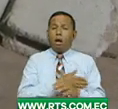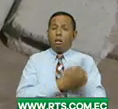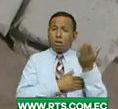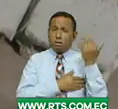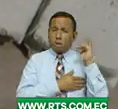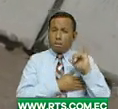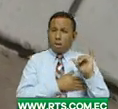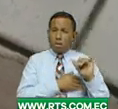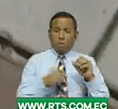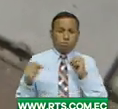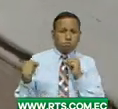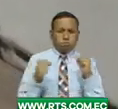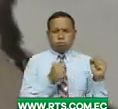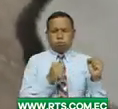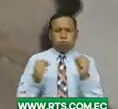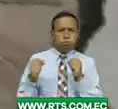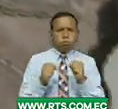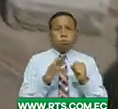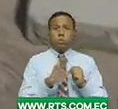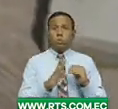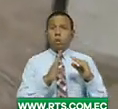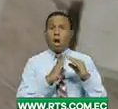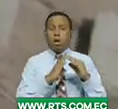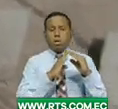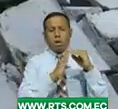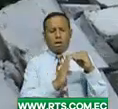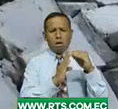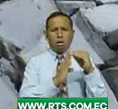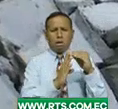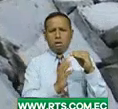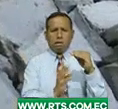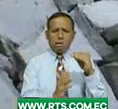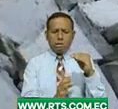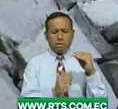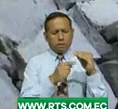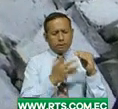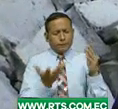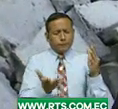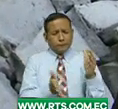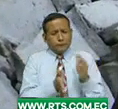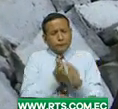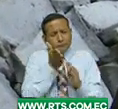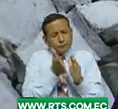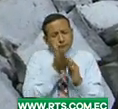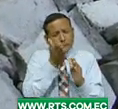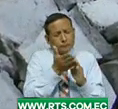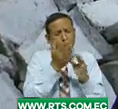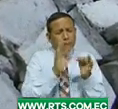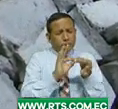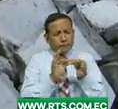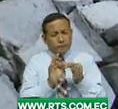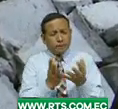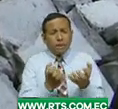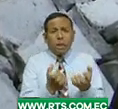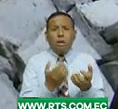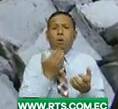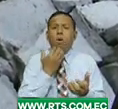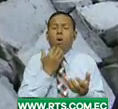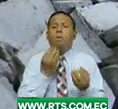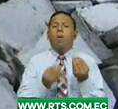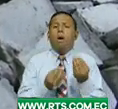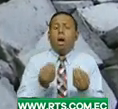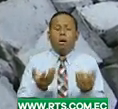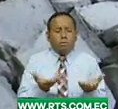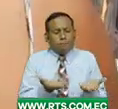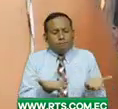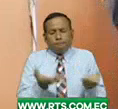pasado sábado. Parte de su vivienda colapsó, por lo que quiere arreglar los daños, pero no tiene recursos económicos para